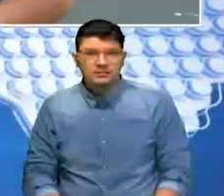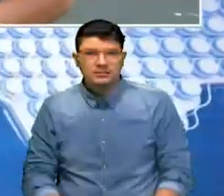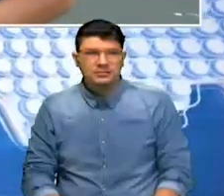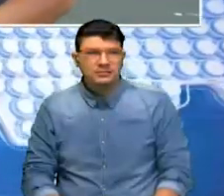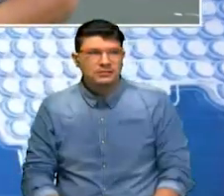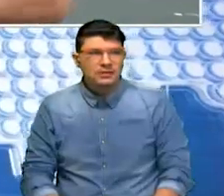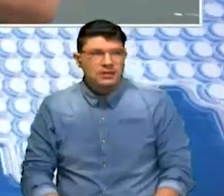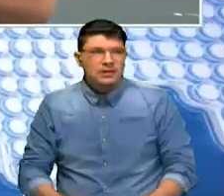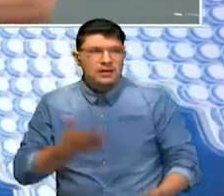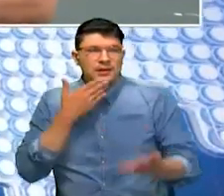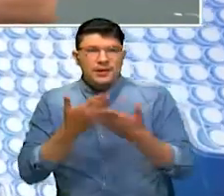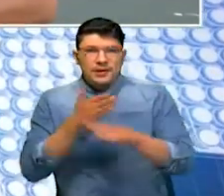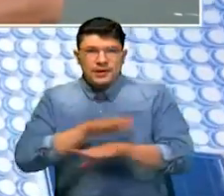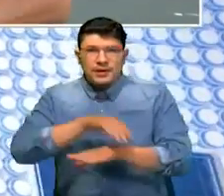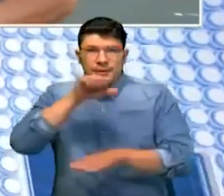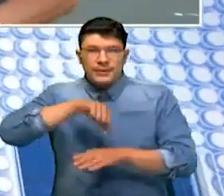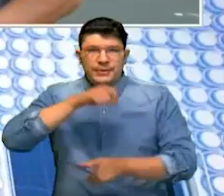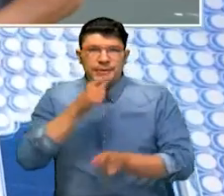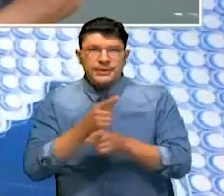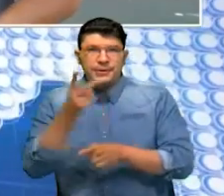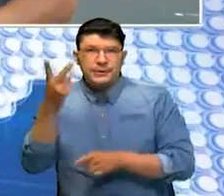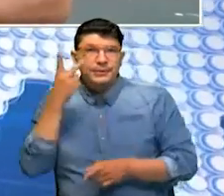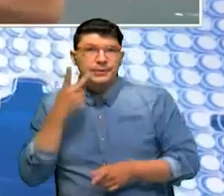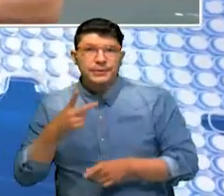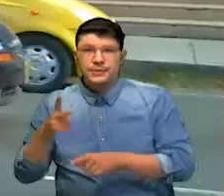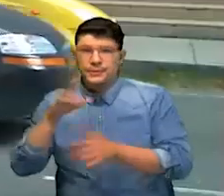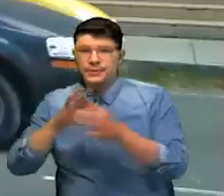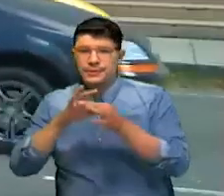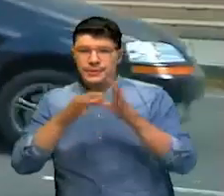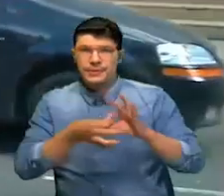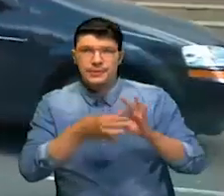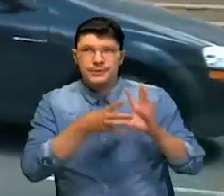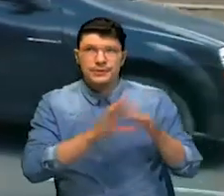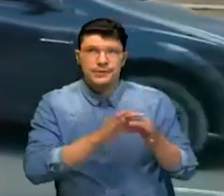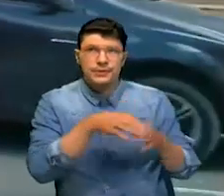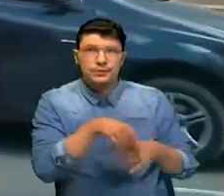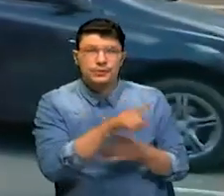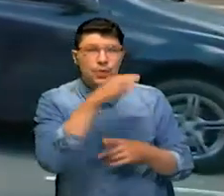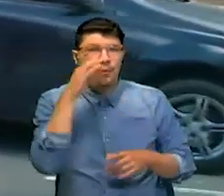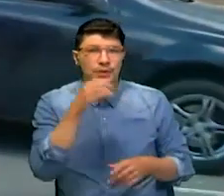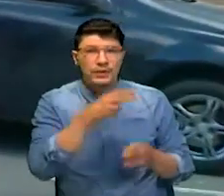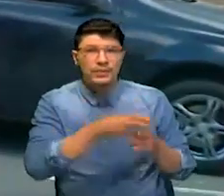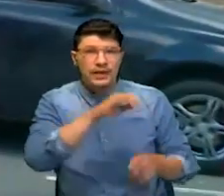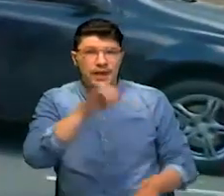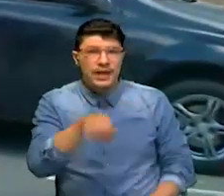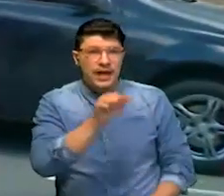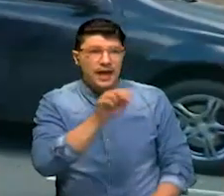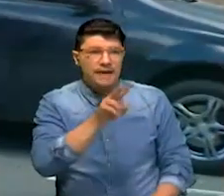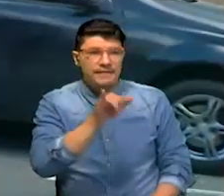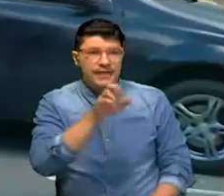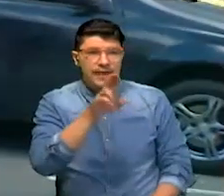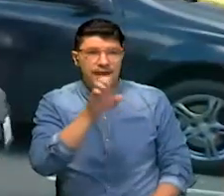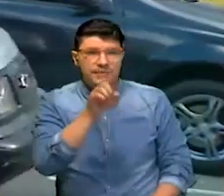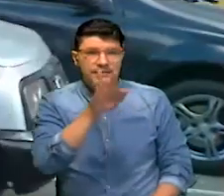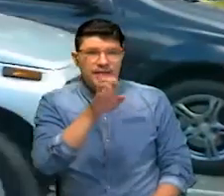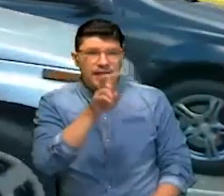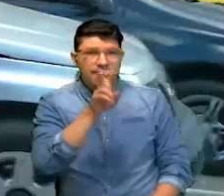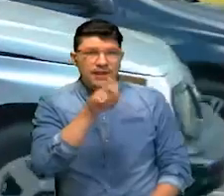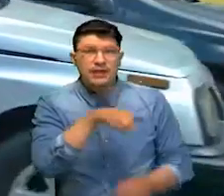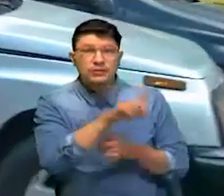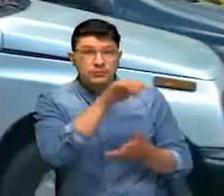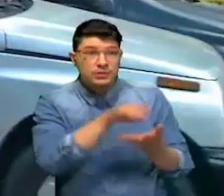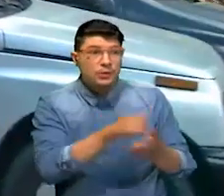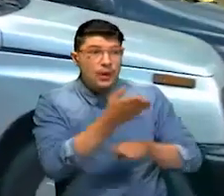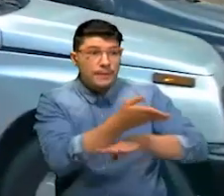Compañero, ¿qué tal? Buenas tardes. Pues desde hace dos días está encadenado Javier Esteves aquí a las afueras de la EPS Comeva exigiendo una